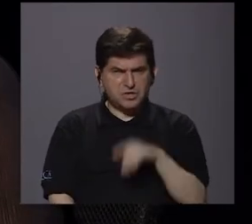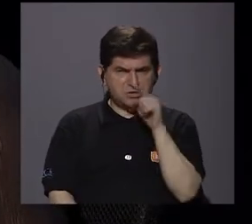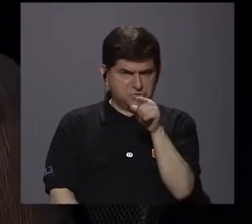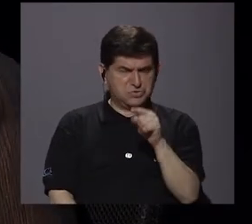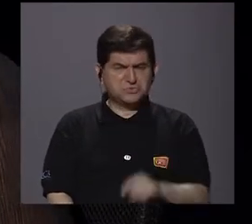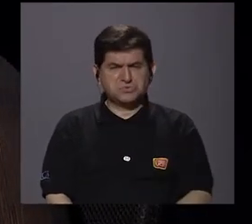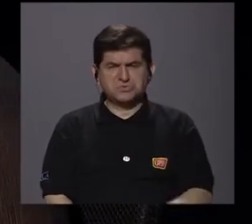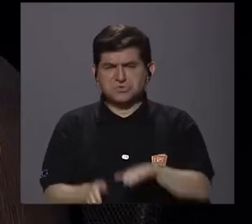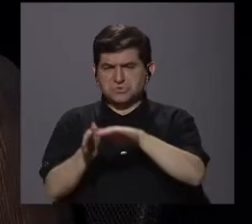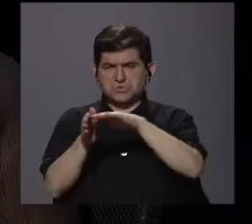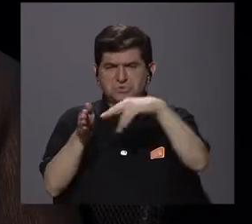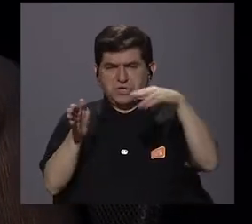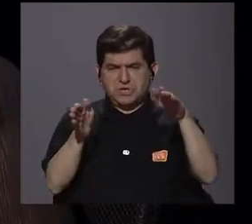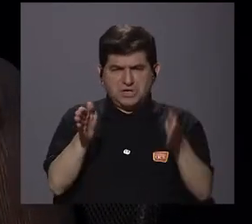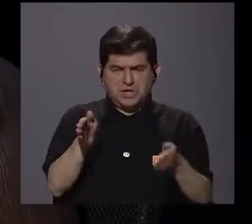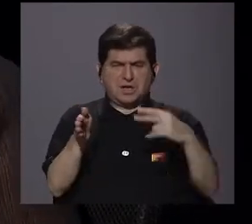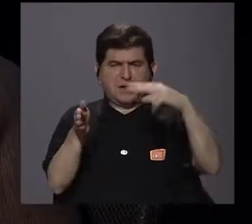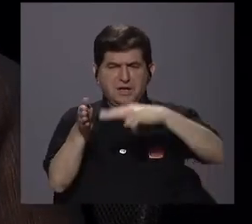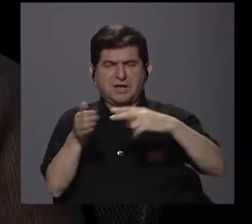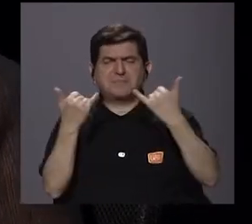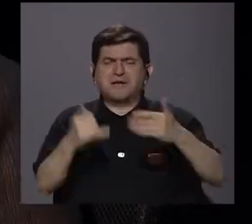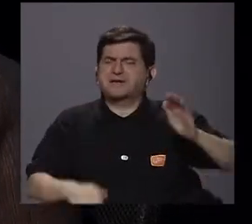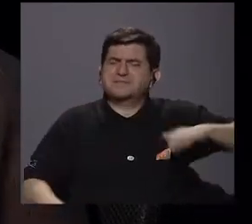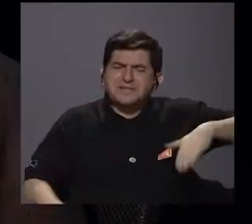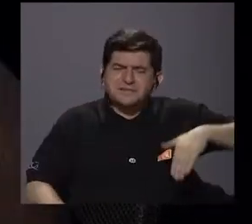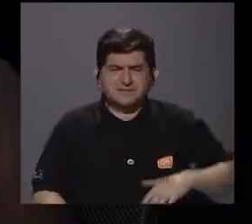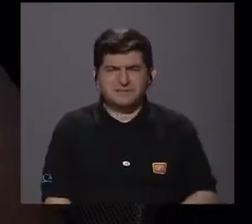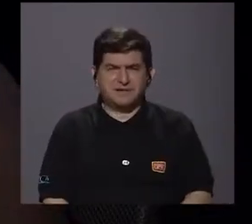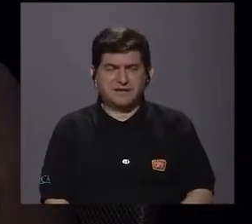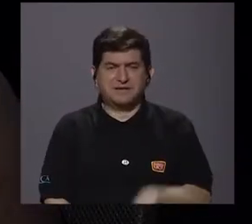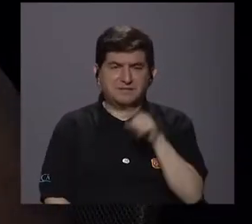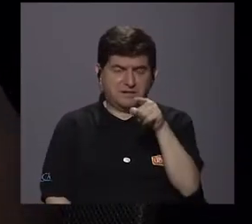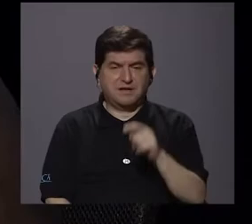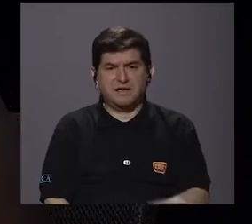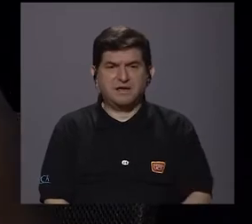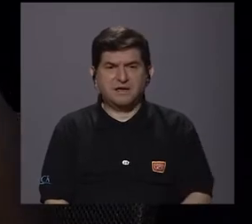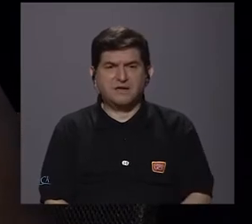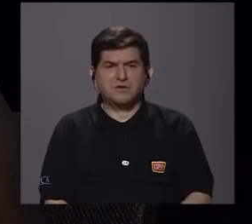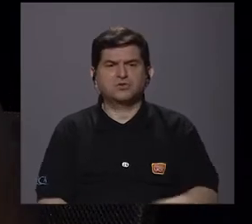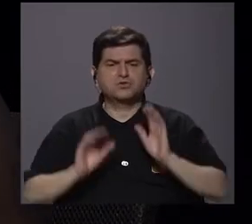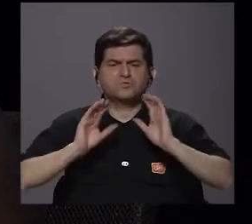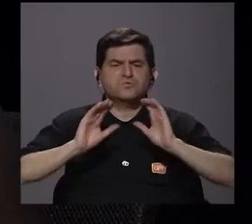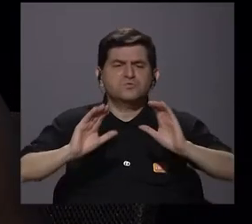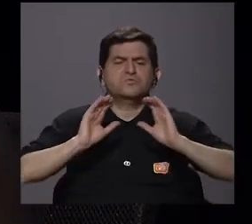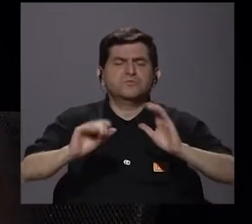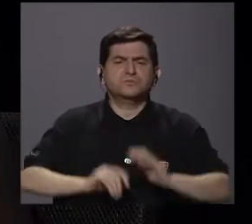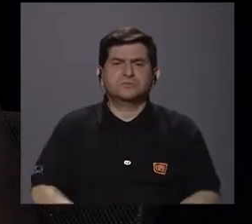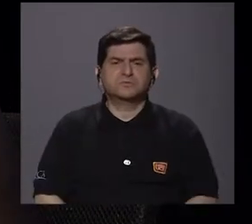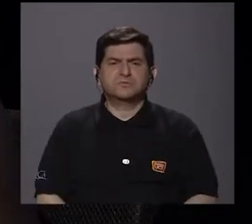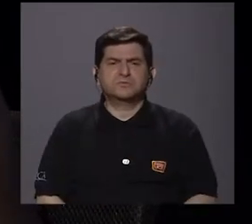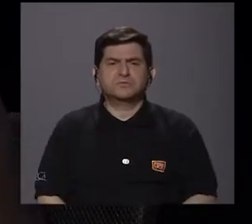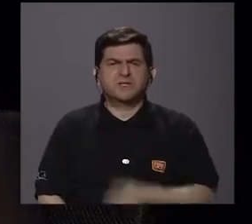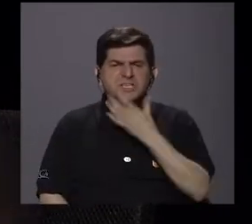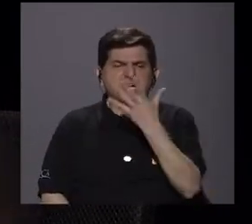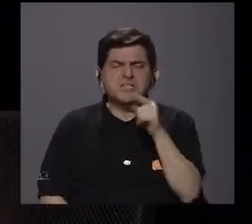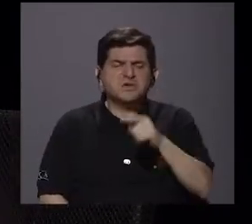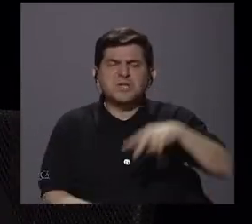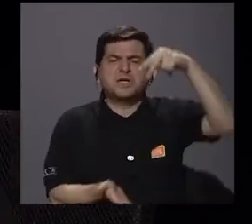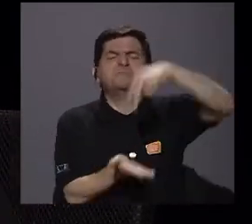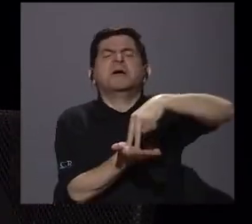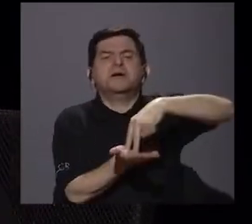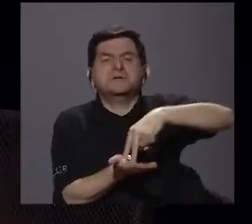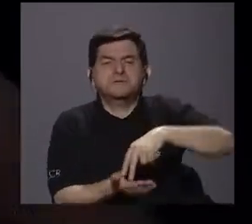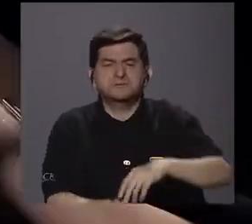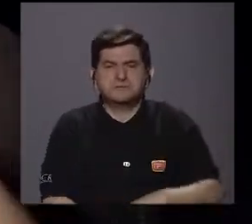si usted estaba en la cama, dormido, porque tal vez ya era muy tarde, llegaban y le movían la cama y le decían a gritos,